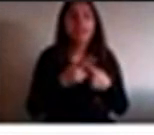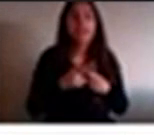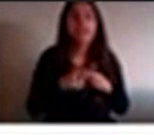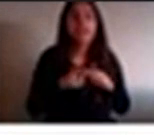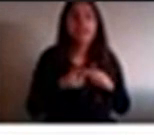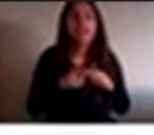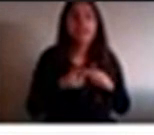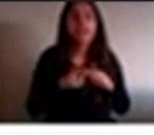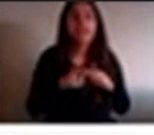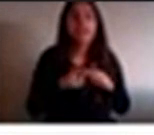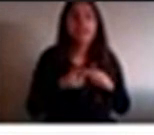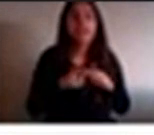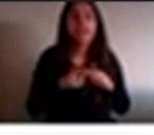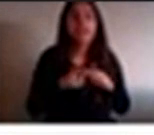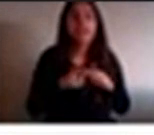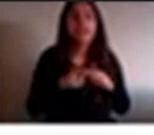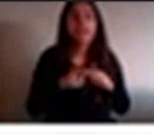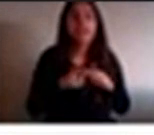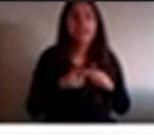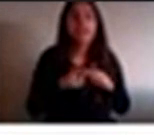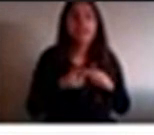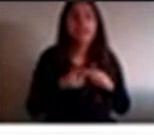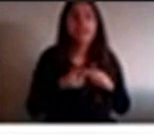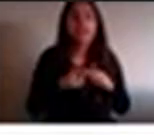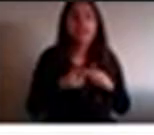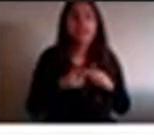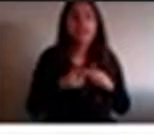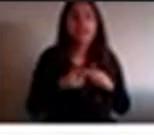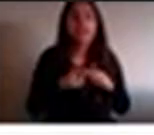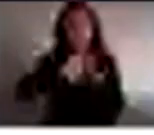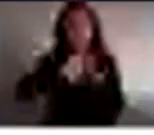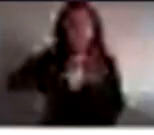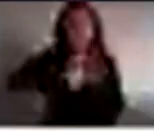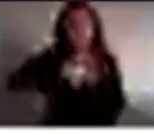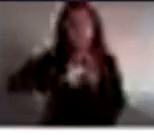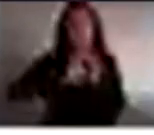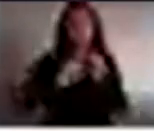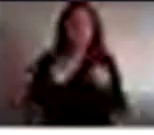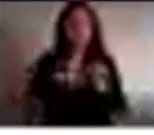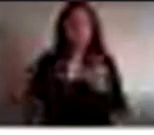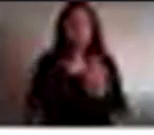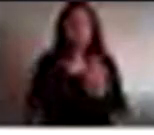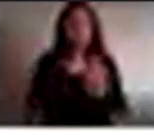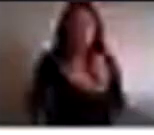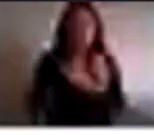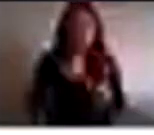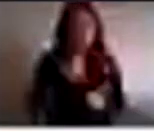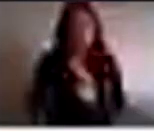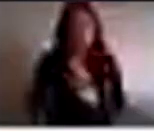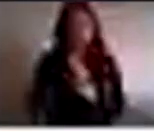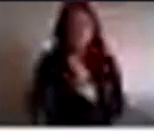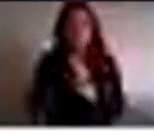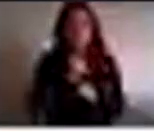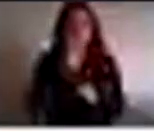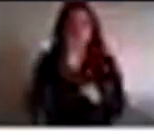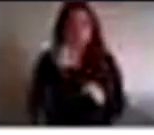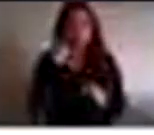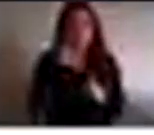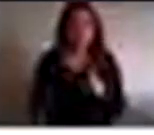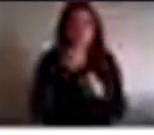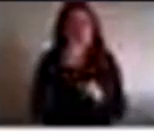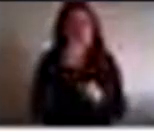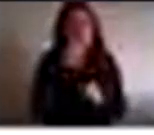dice relación con el teletrabajo. El teletrabajo es una normativa laboral que tiene por objeto resguardar